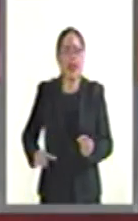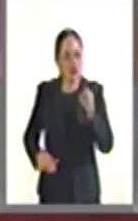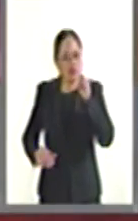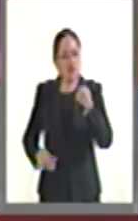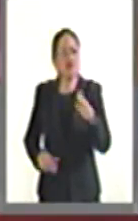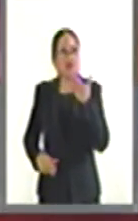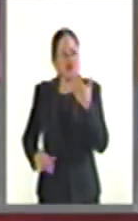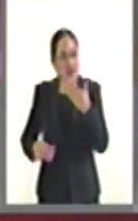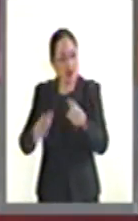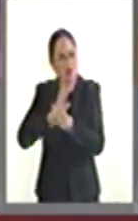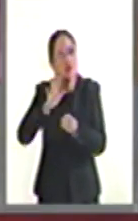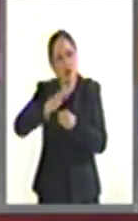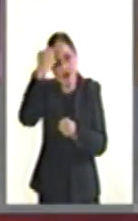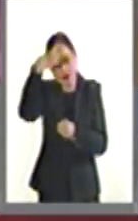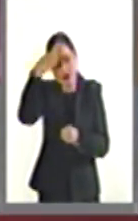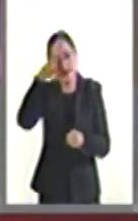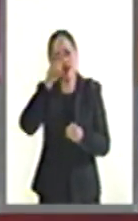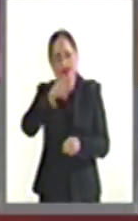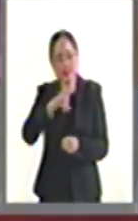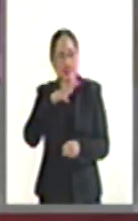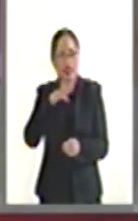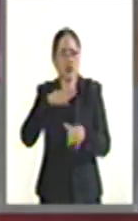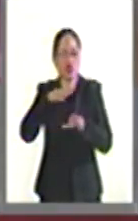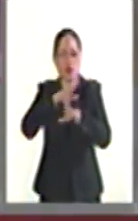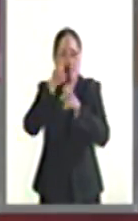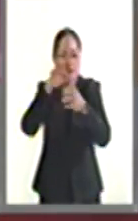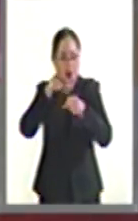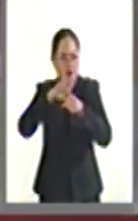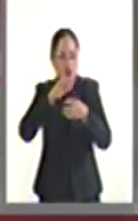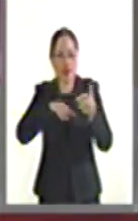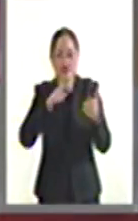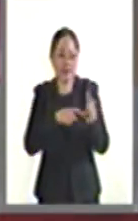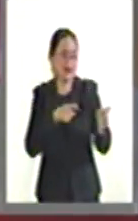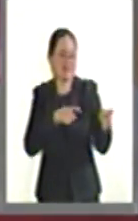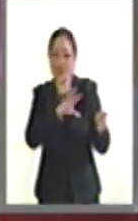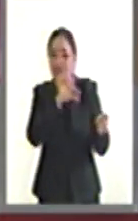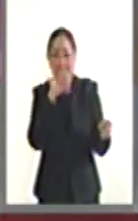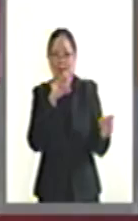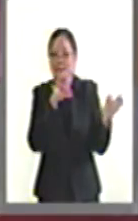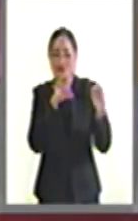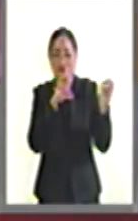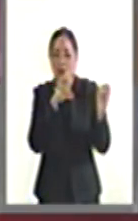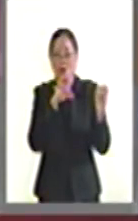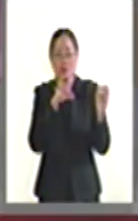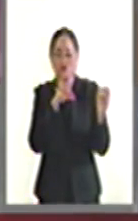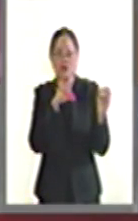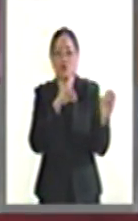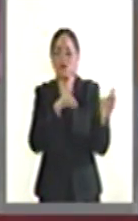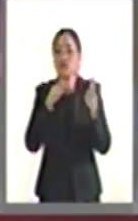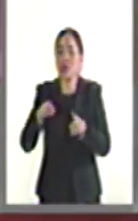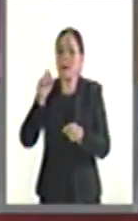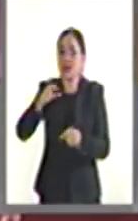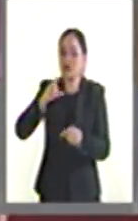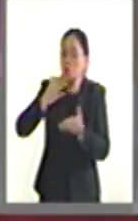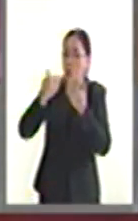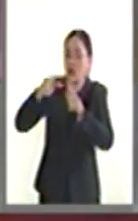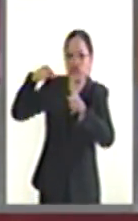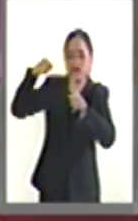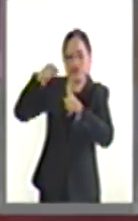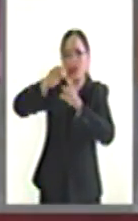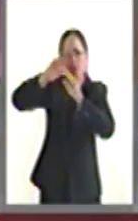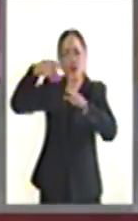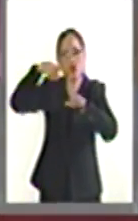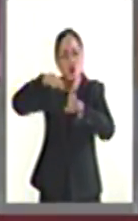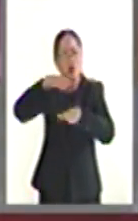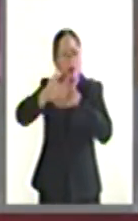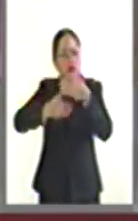tienen gran experiencia en materia electoral han sido desplazados y afectados por la poca objetividad de este